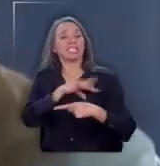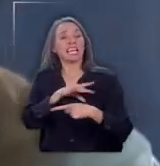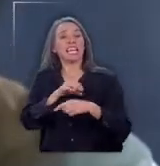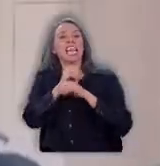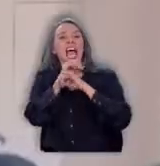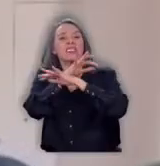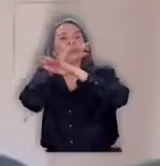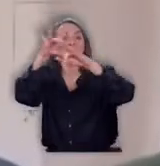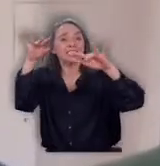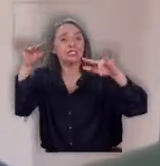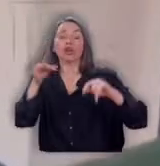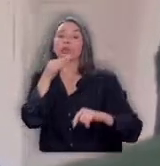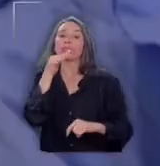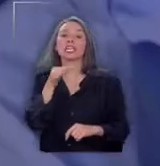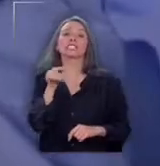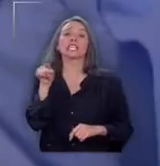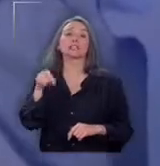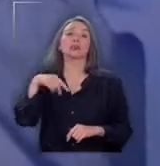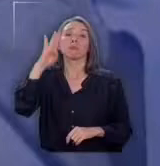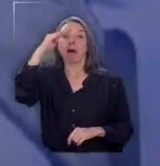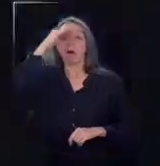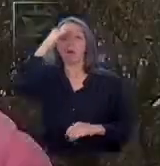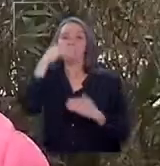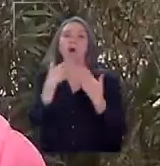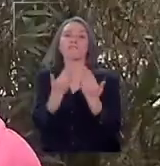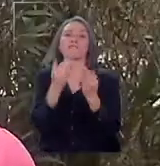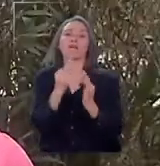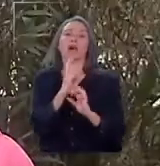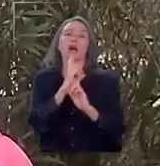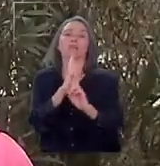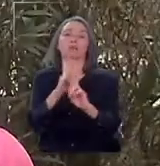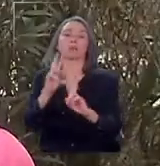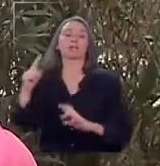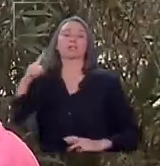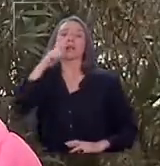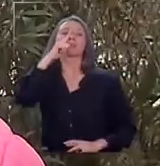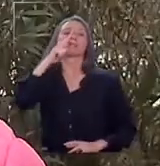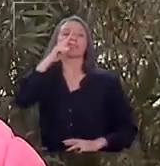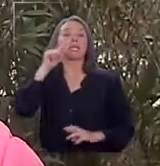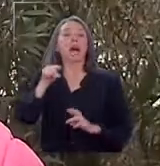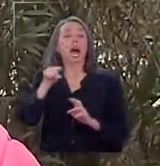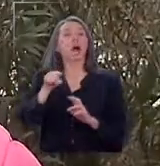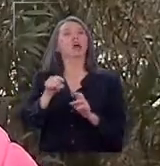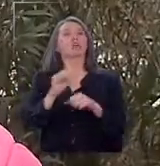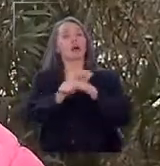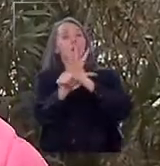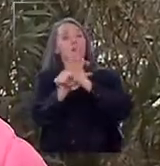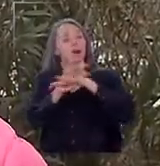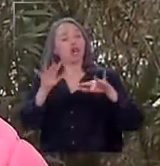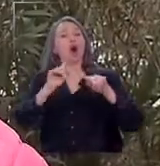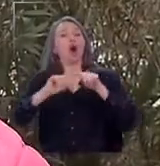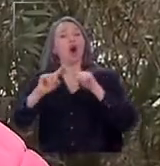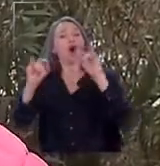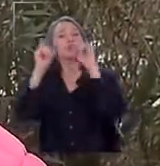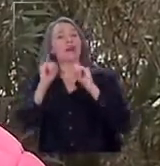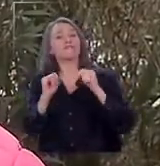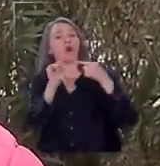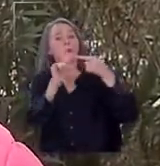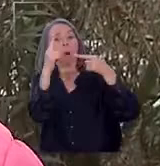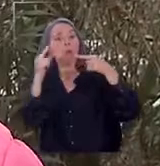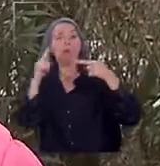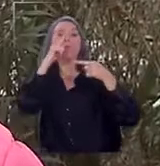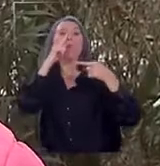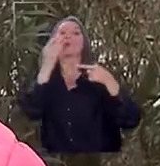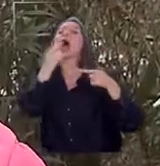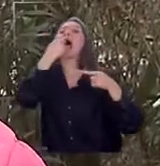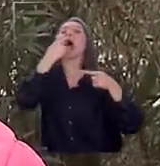que por ahora es lo más confiable sean por esta pandemia promovido distintas otros tipos de muestra para poder acelerar